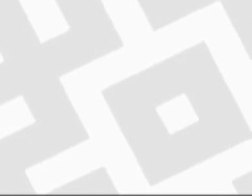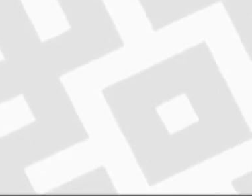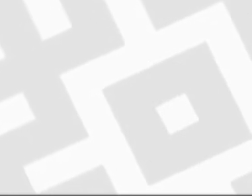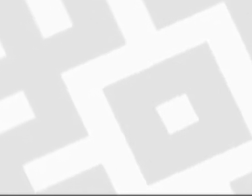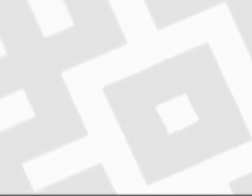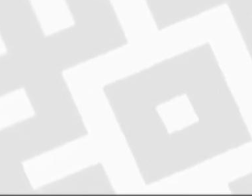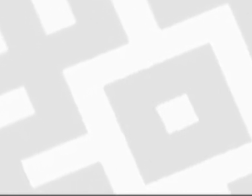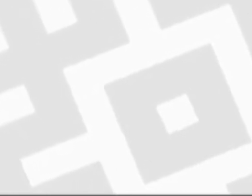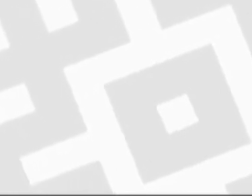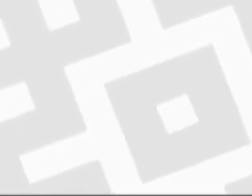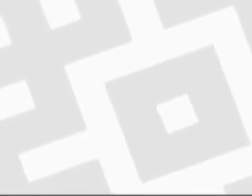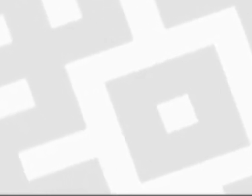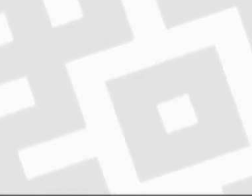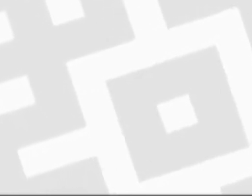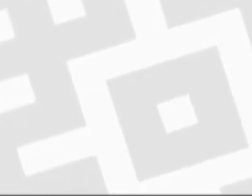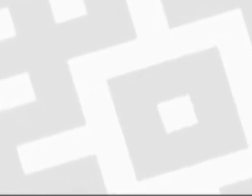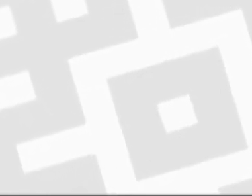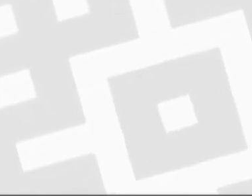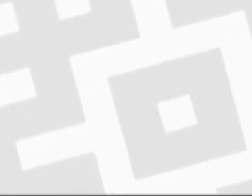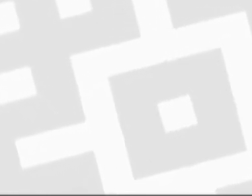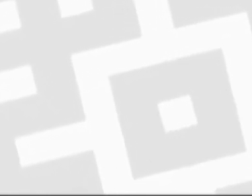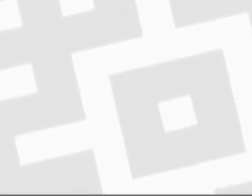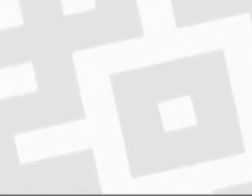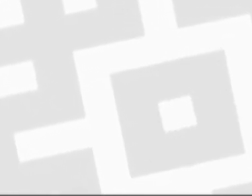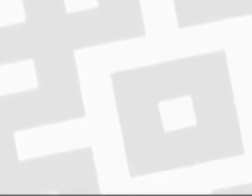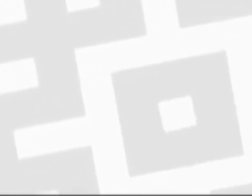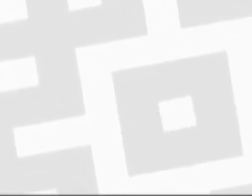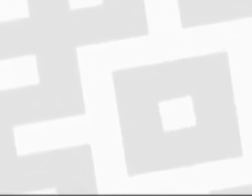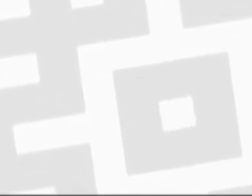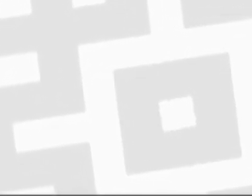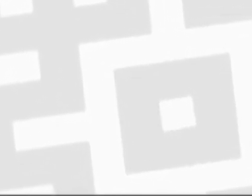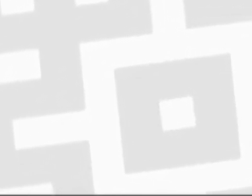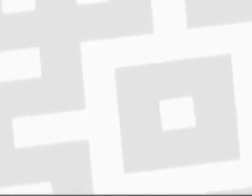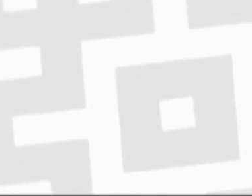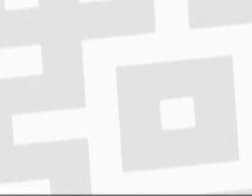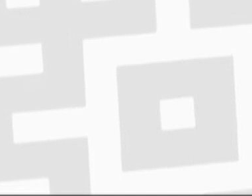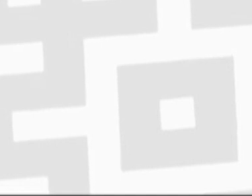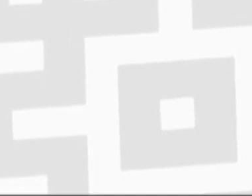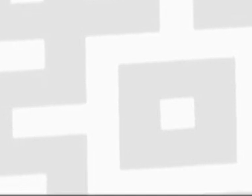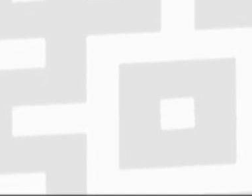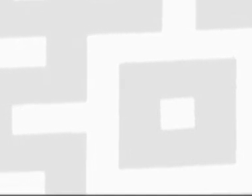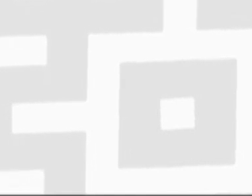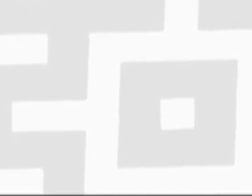estrategia estatal contra el coronavirus actualizaciones veracruz